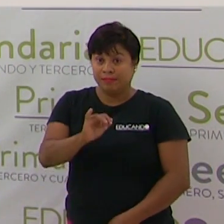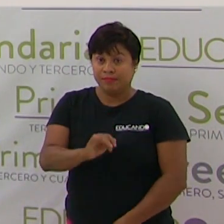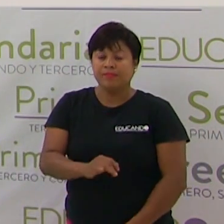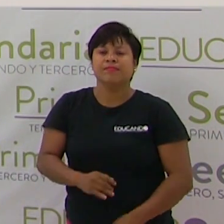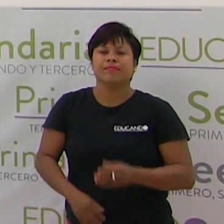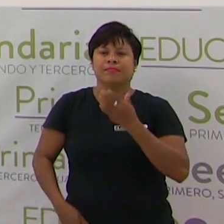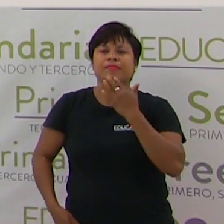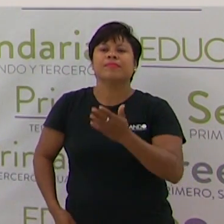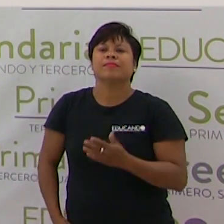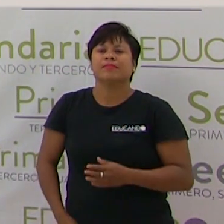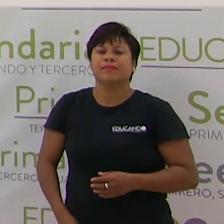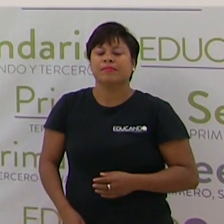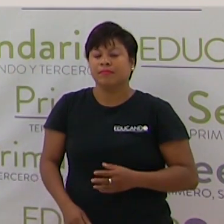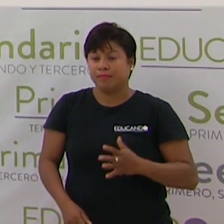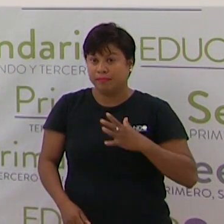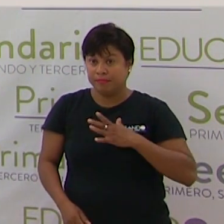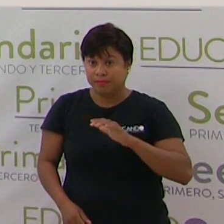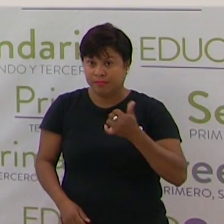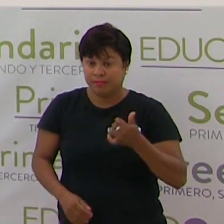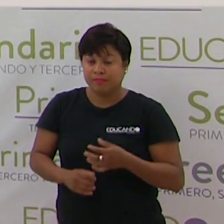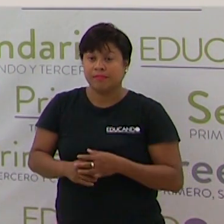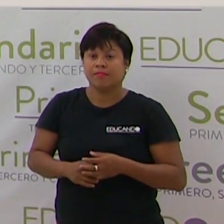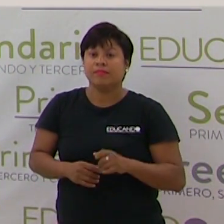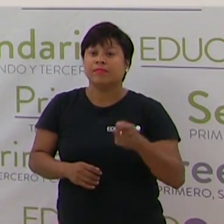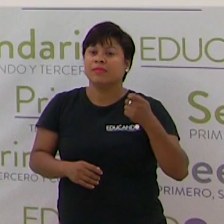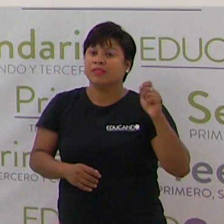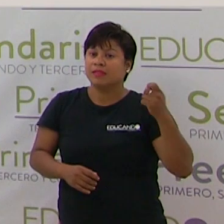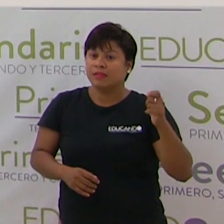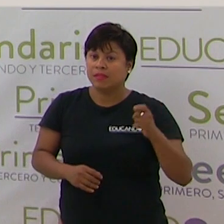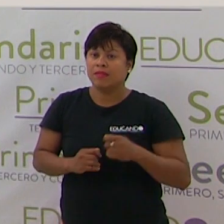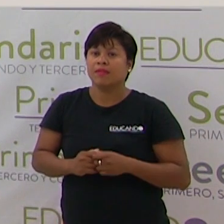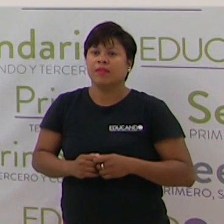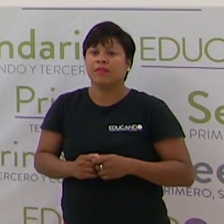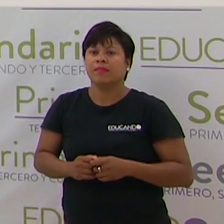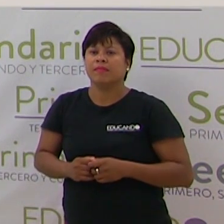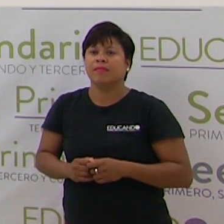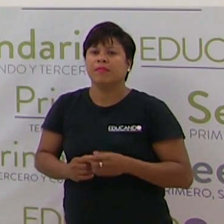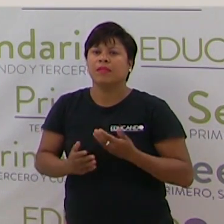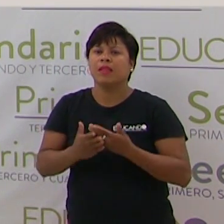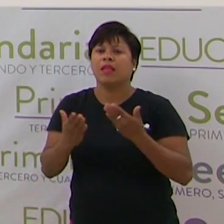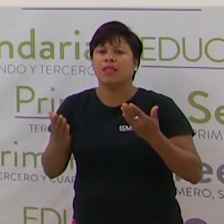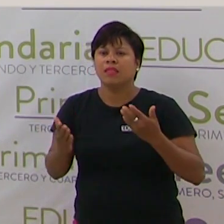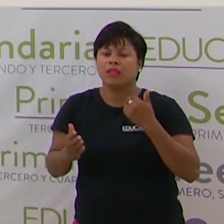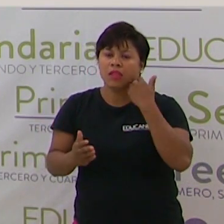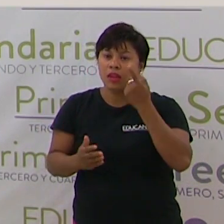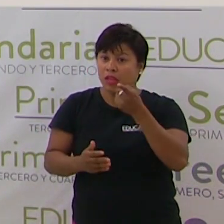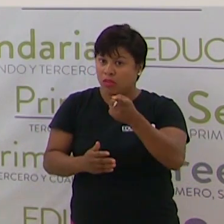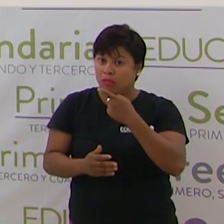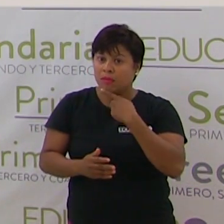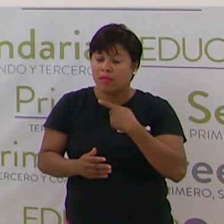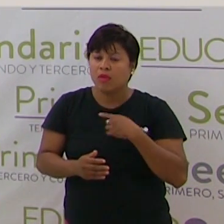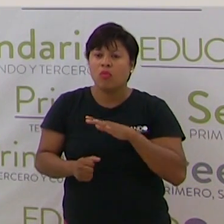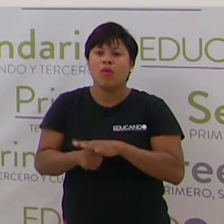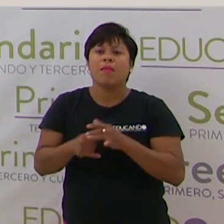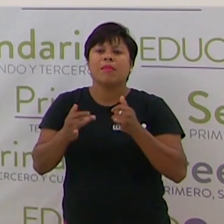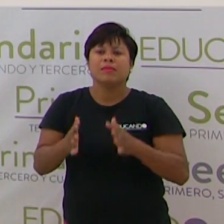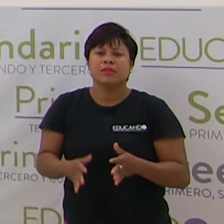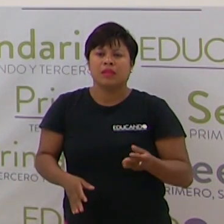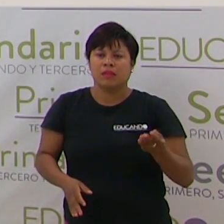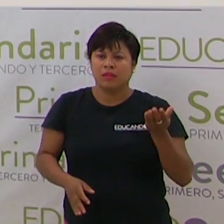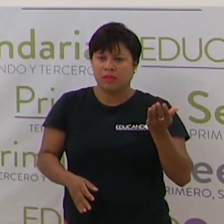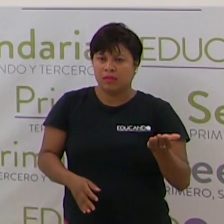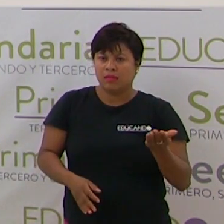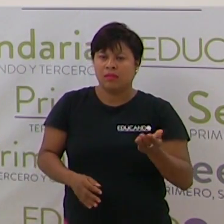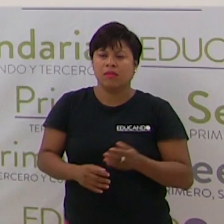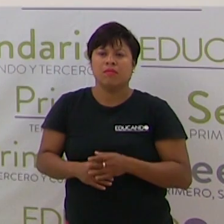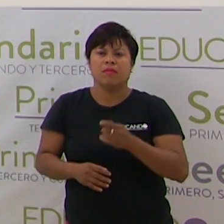Bien. Nos quedan otros, las llaves y la tableta. Antes de que yo los pese, yo quiero que tú me digas cuál pesa más. Una